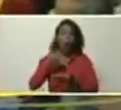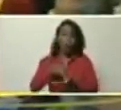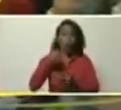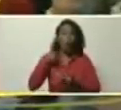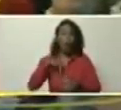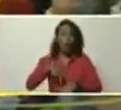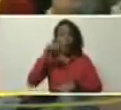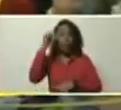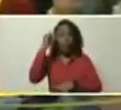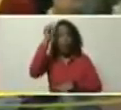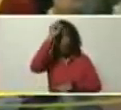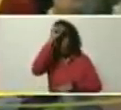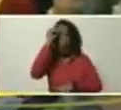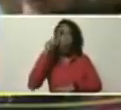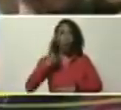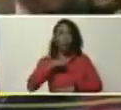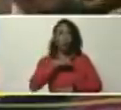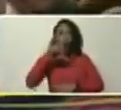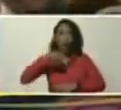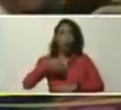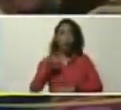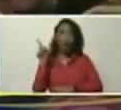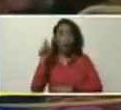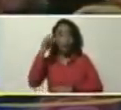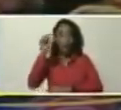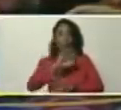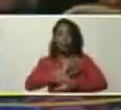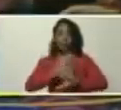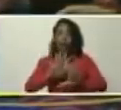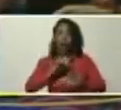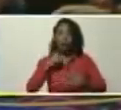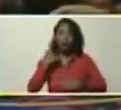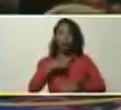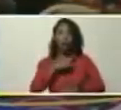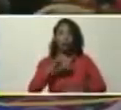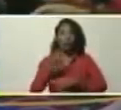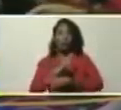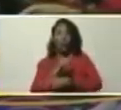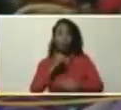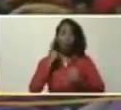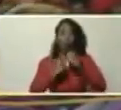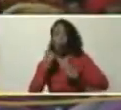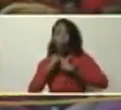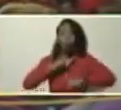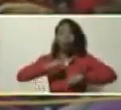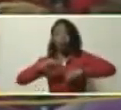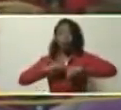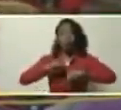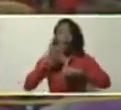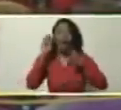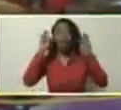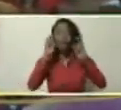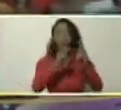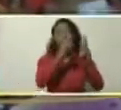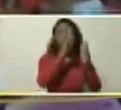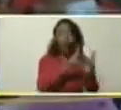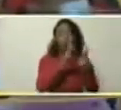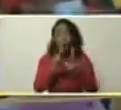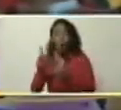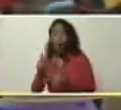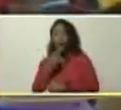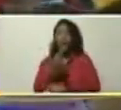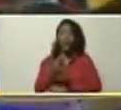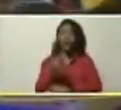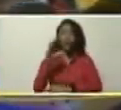domingo, que ese día pues ya estábamos corriendo nosotros en el tema del cronograma dictado por el